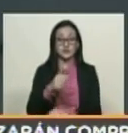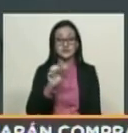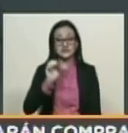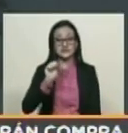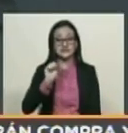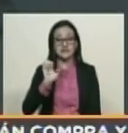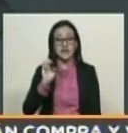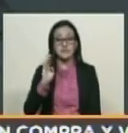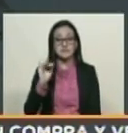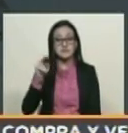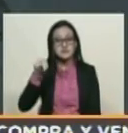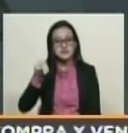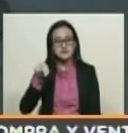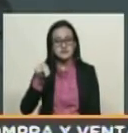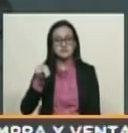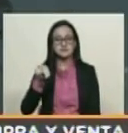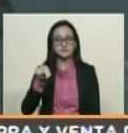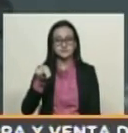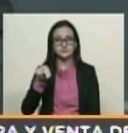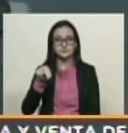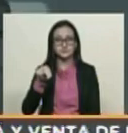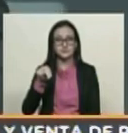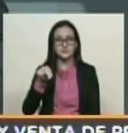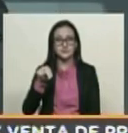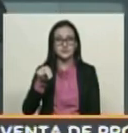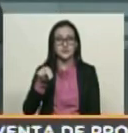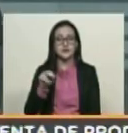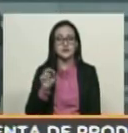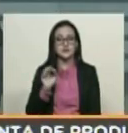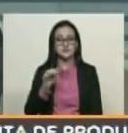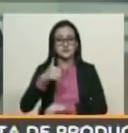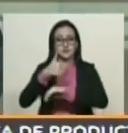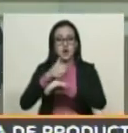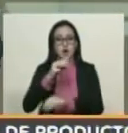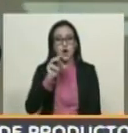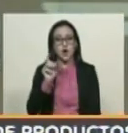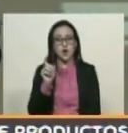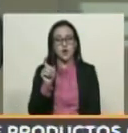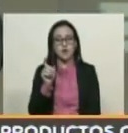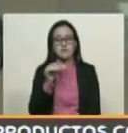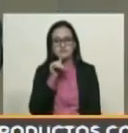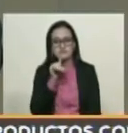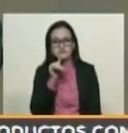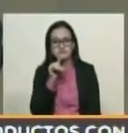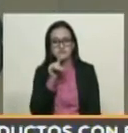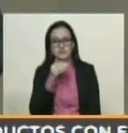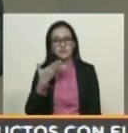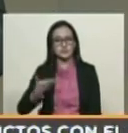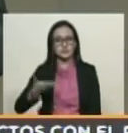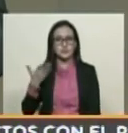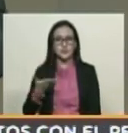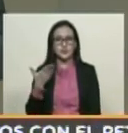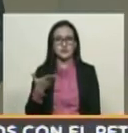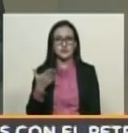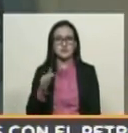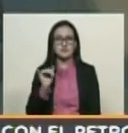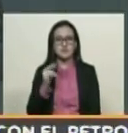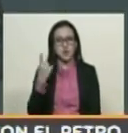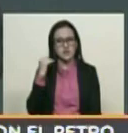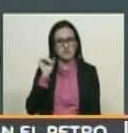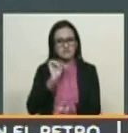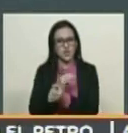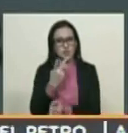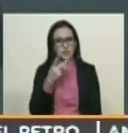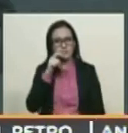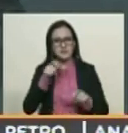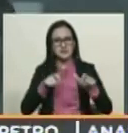Servicio de Inteligencia Bolivariana Nacional, el mayor general González López, va a ofrecer detalles acerca de lo que fue la captura de estos sujetos y